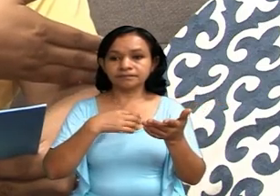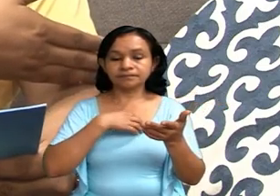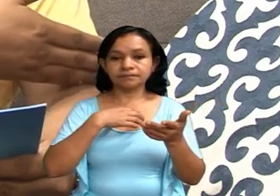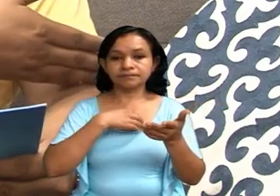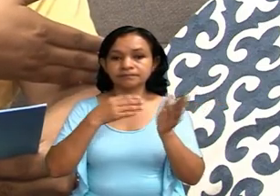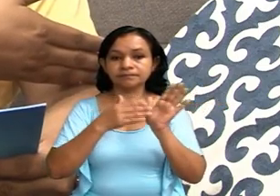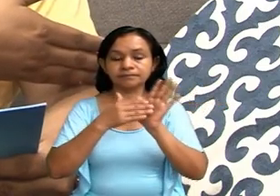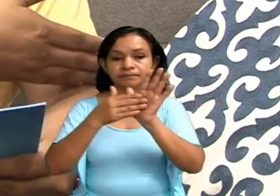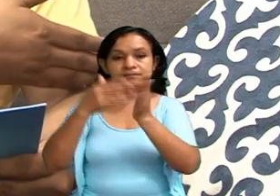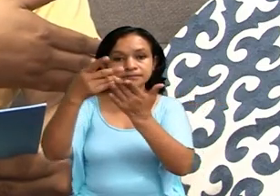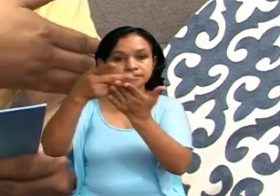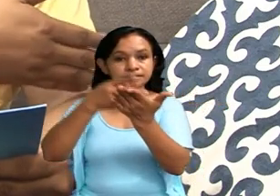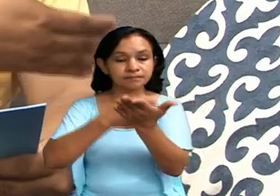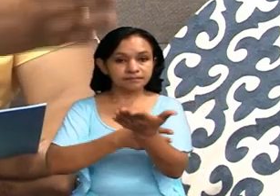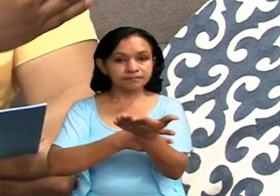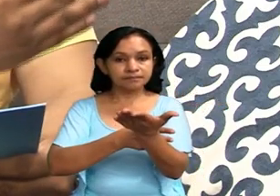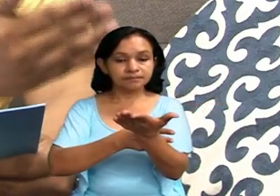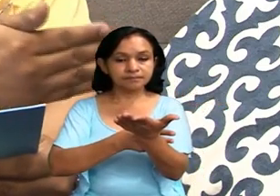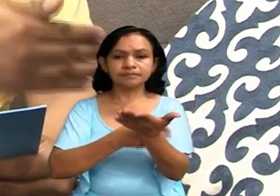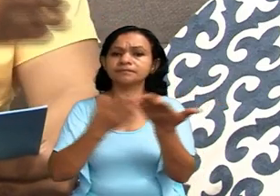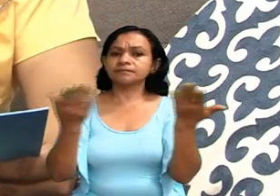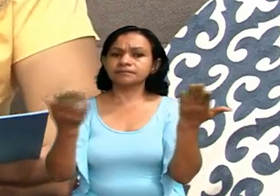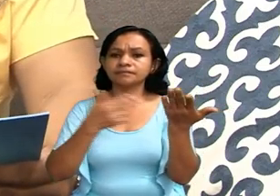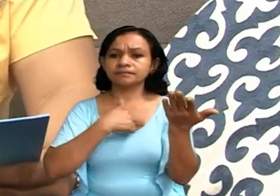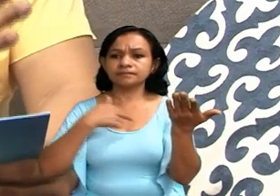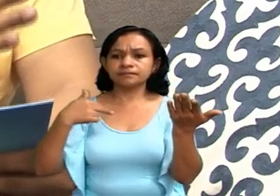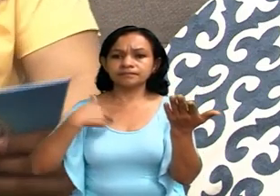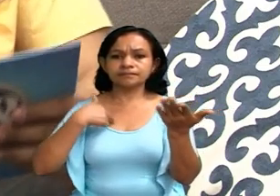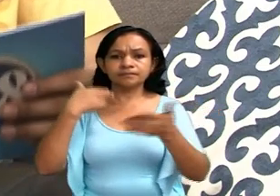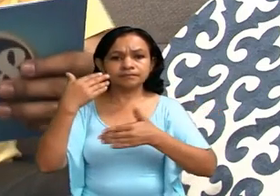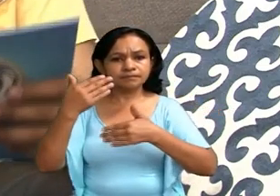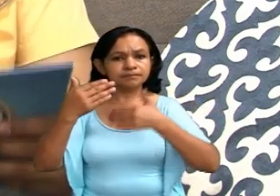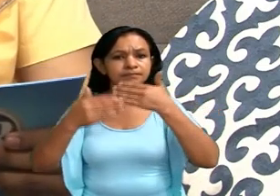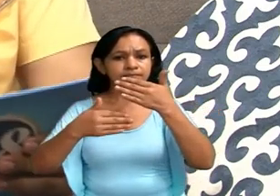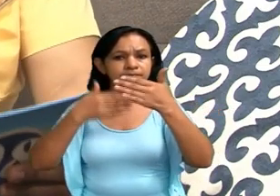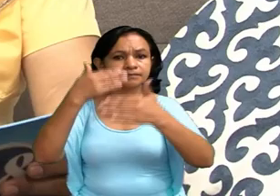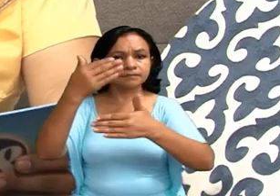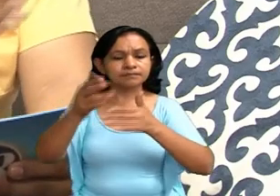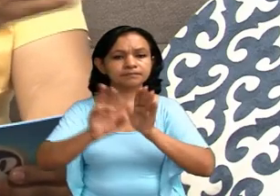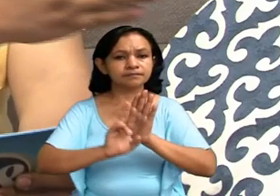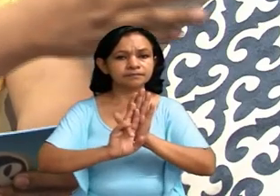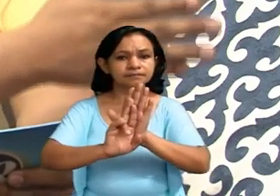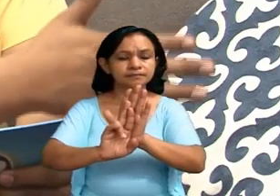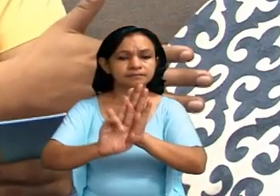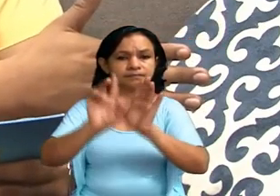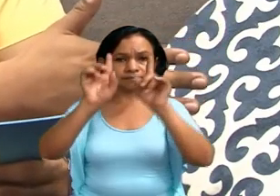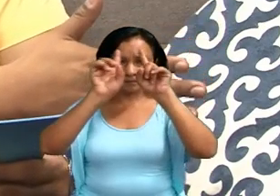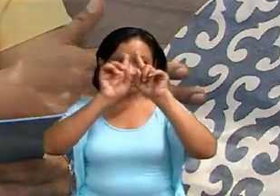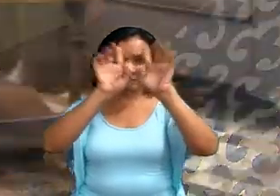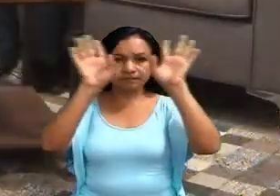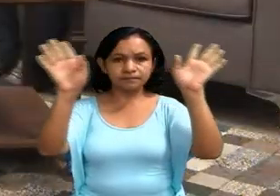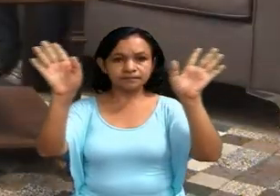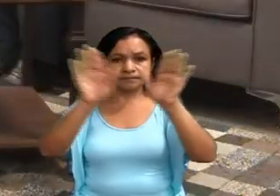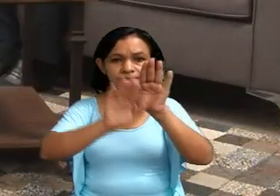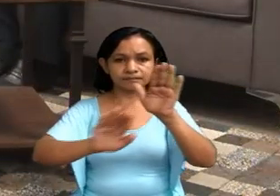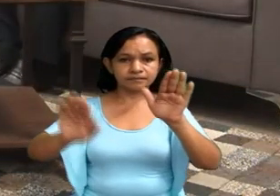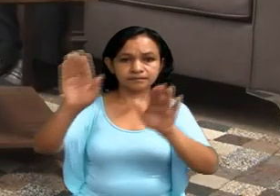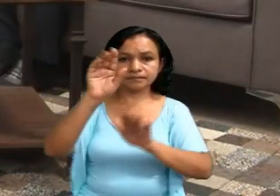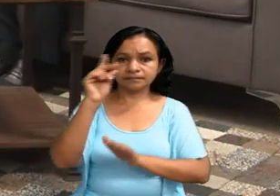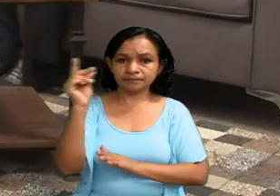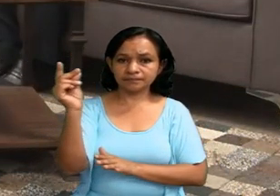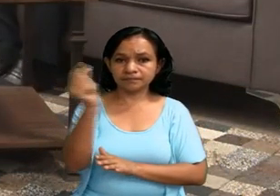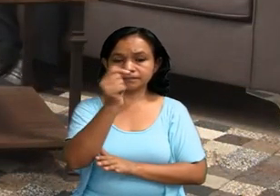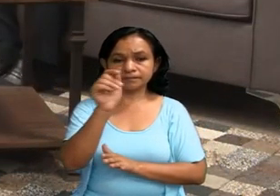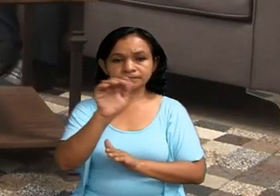se plantea el proyecto, ¿no? Pero al momento que se van concretando, da los pasos y se van obteniendo resultados. Claro, unas veces en algunos más rápido, en